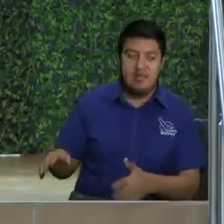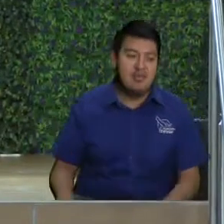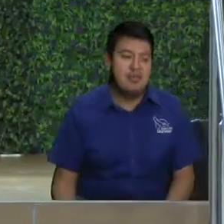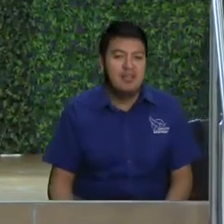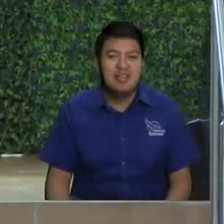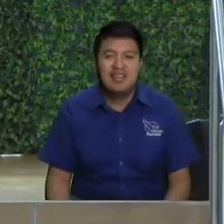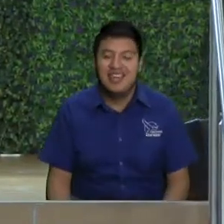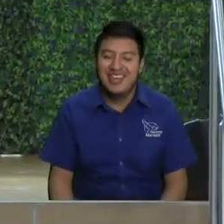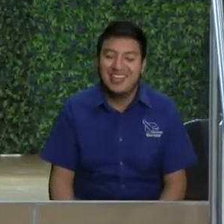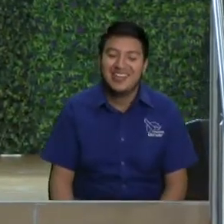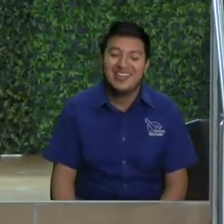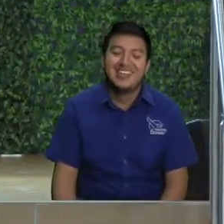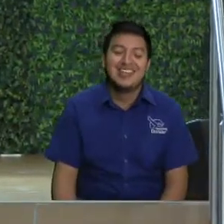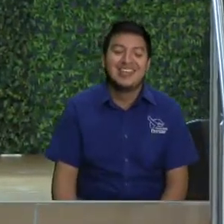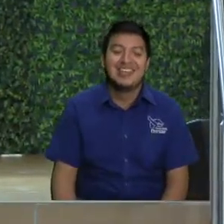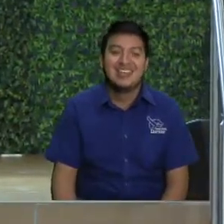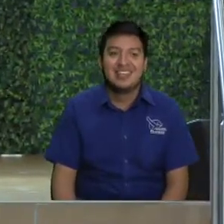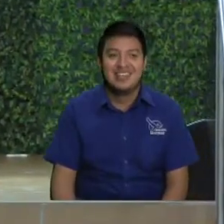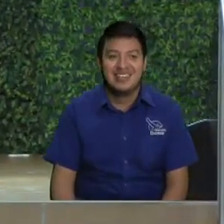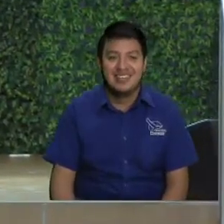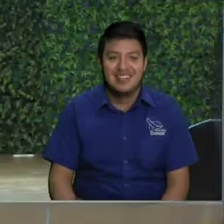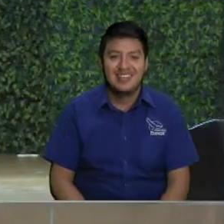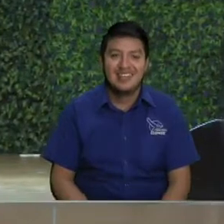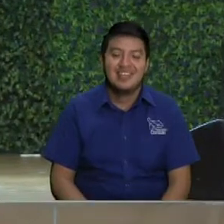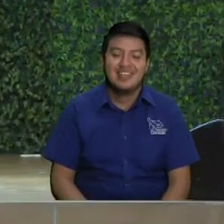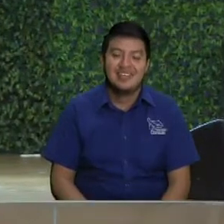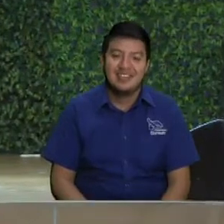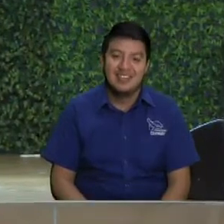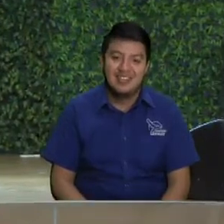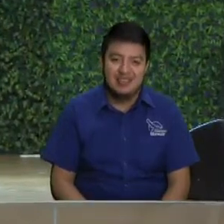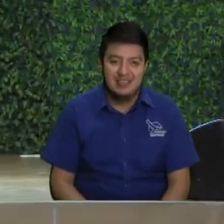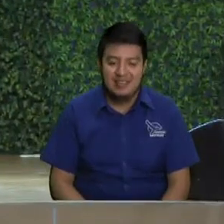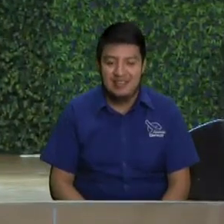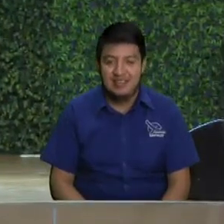no, no es el diablo, pero es un hijo de él.